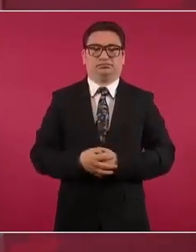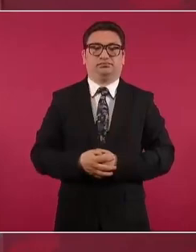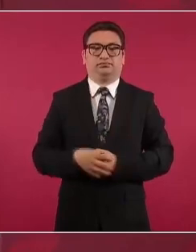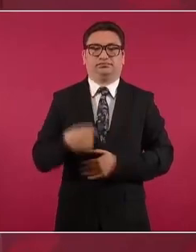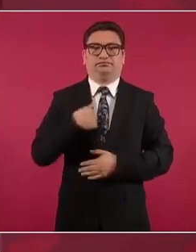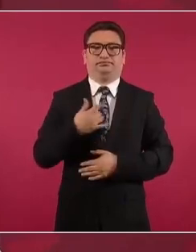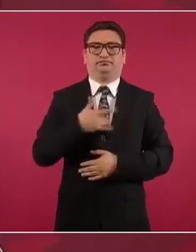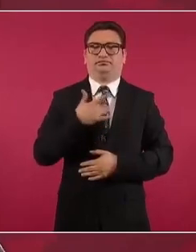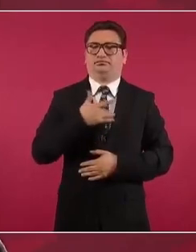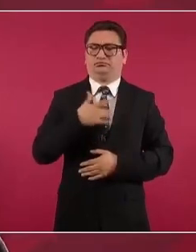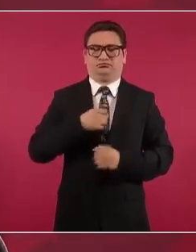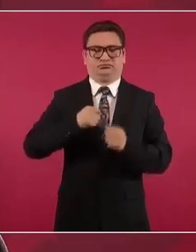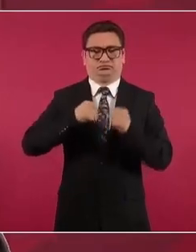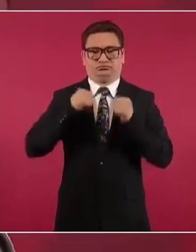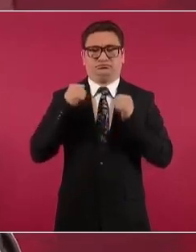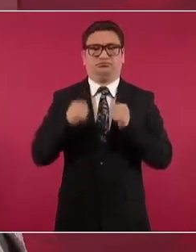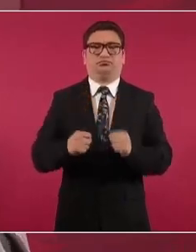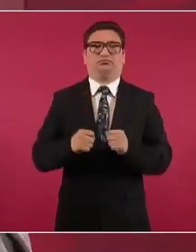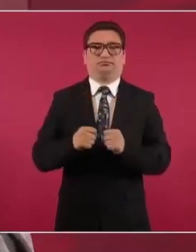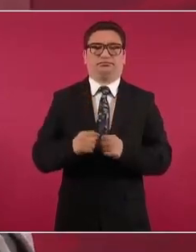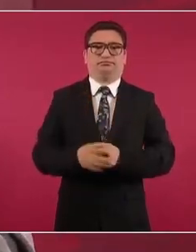estoy seguro que